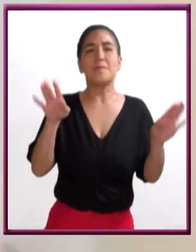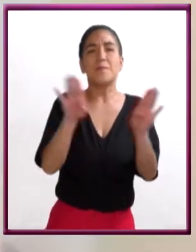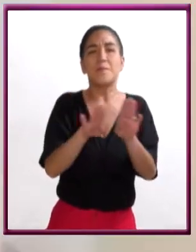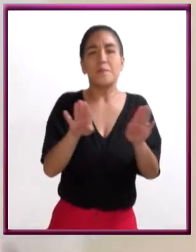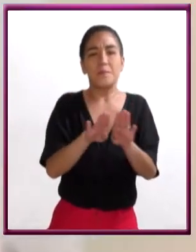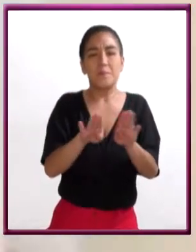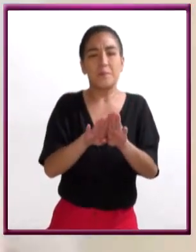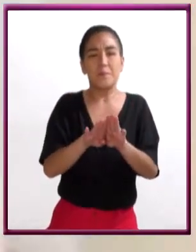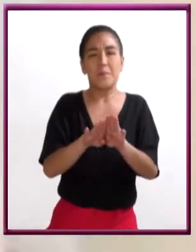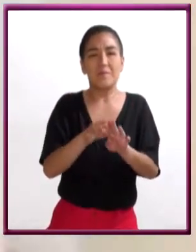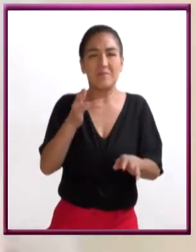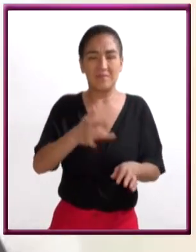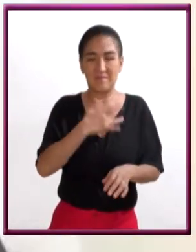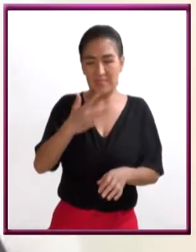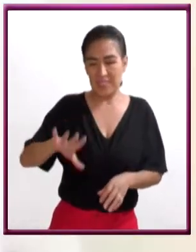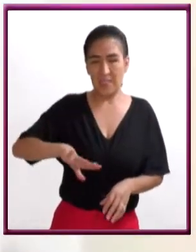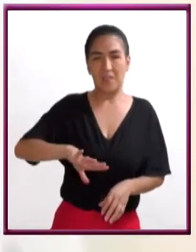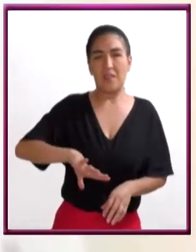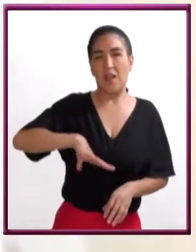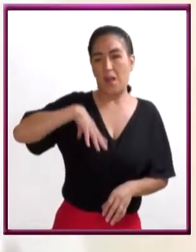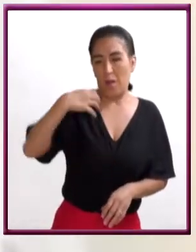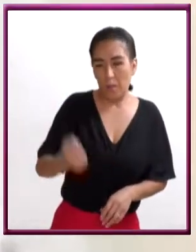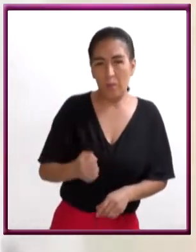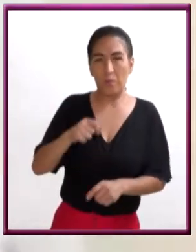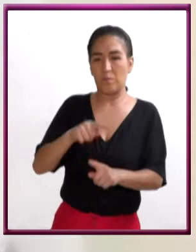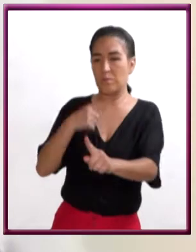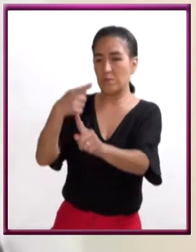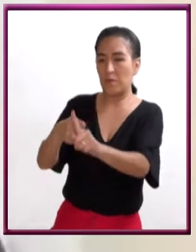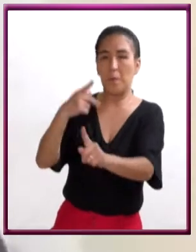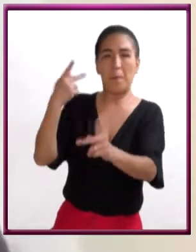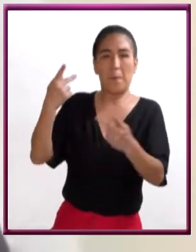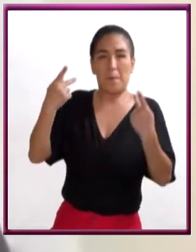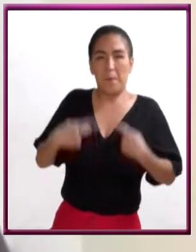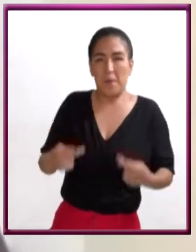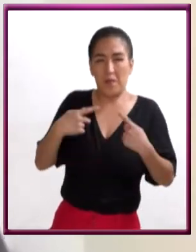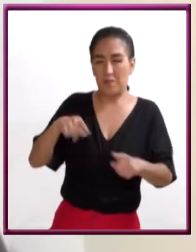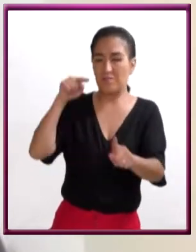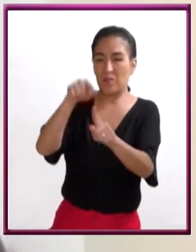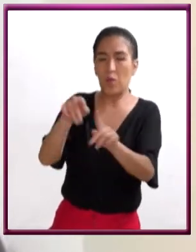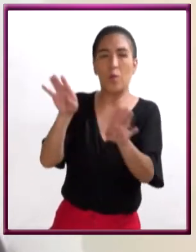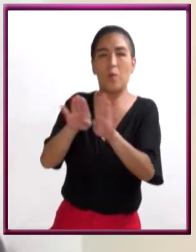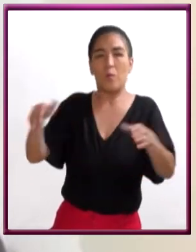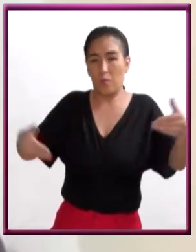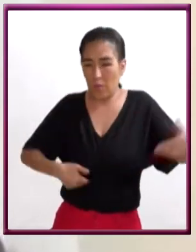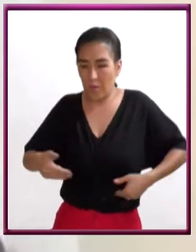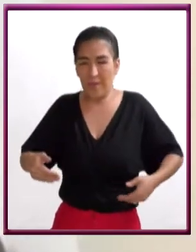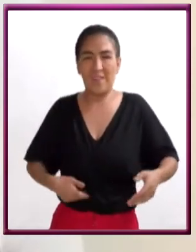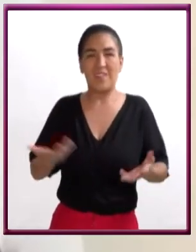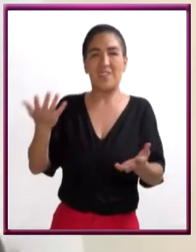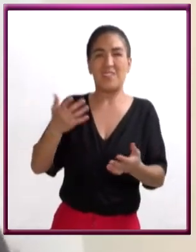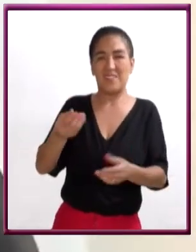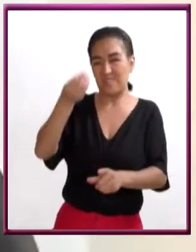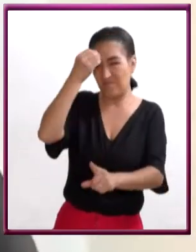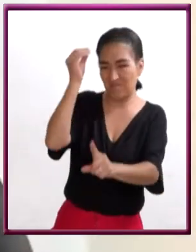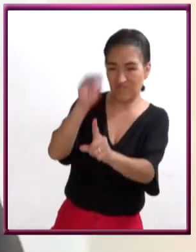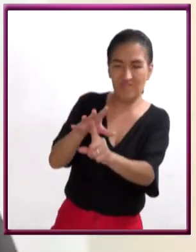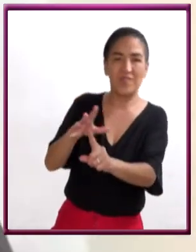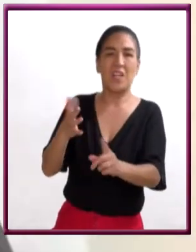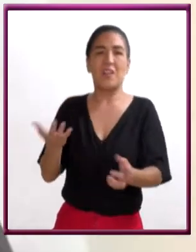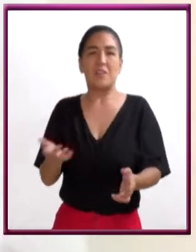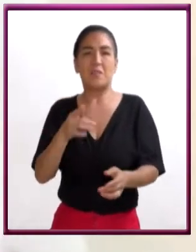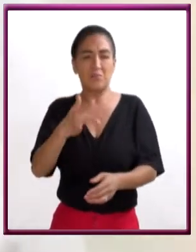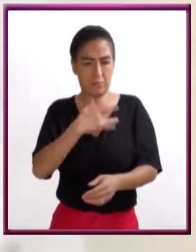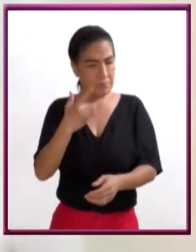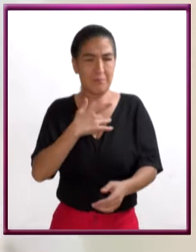Es como un método de abuso hacia las personas, ¿no? Cómo te molestan o cómo agreden. Sí